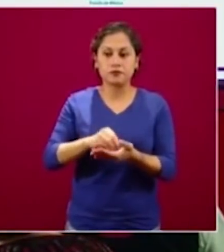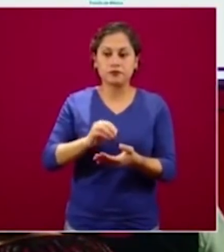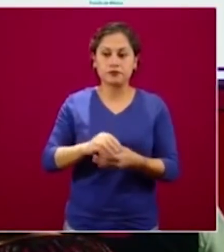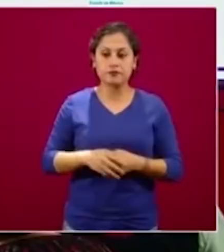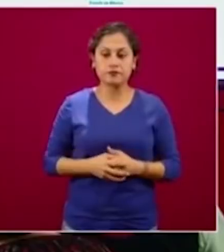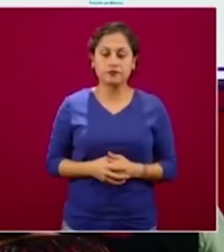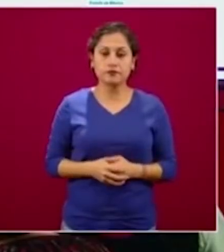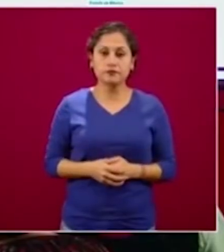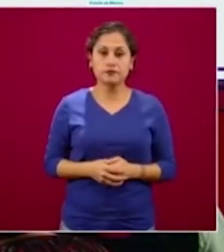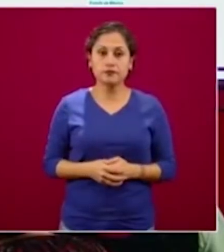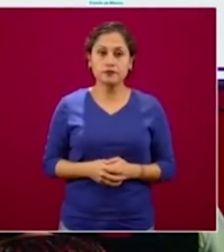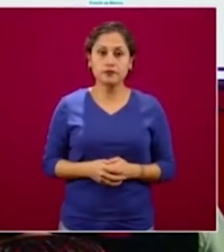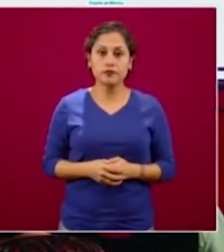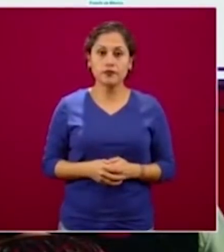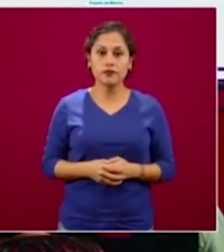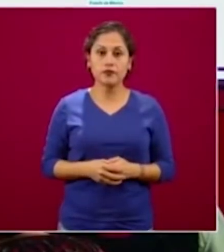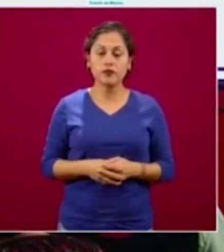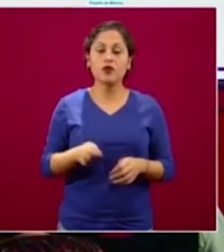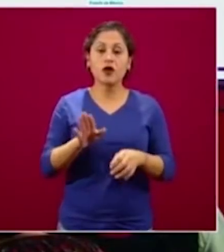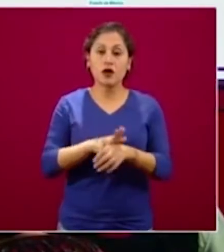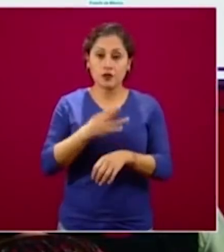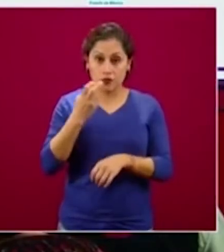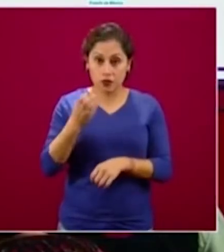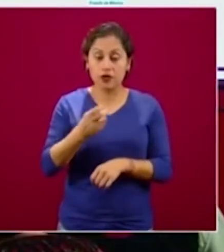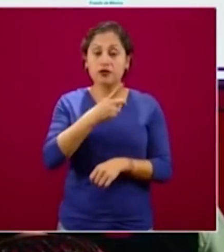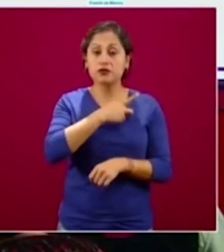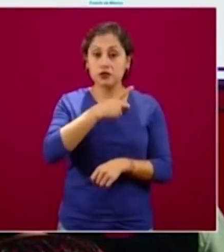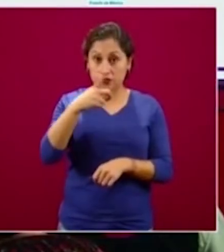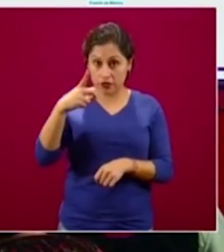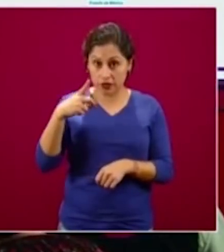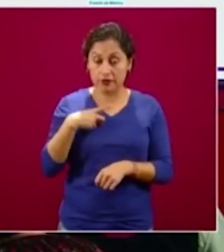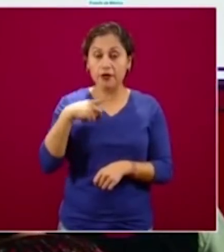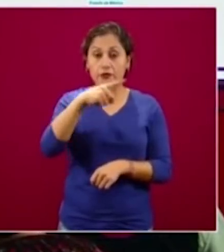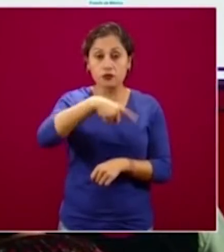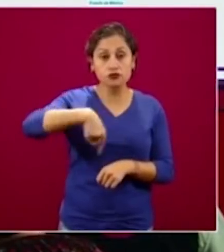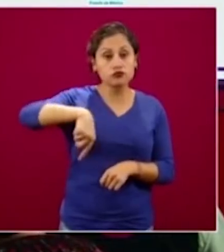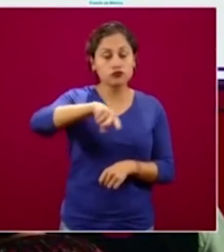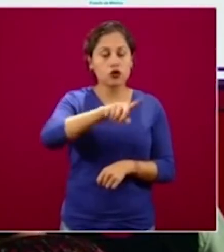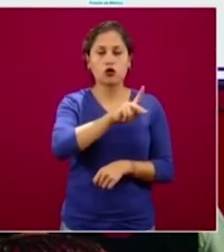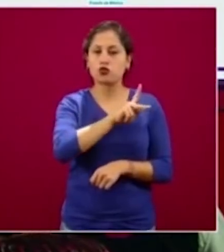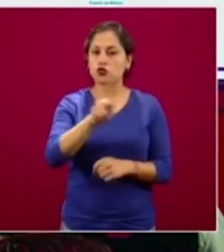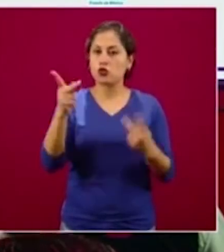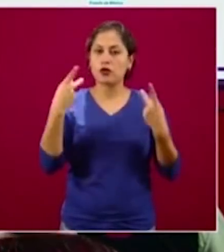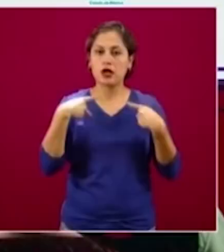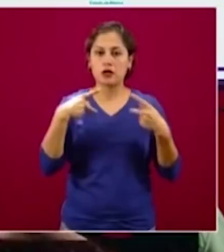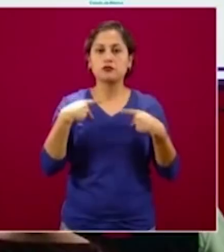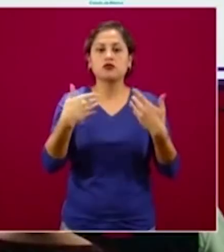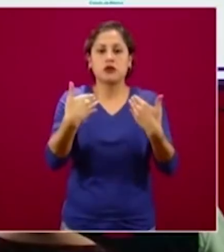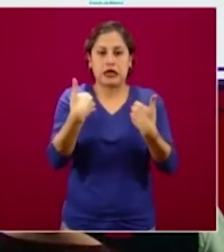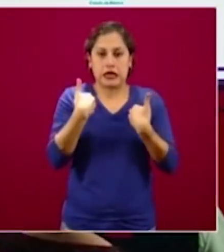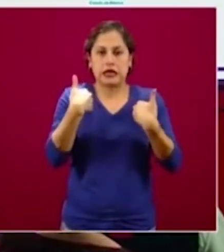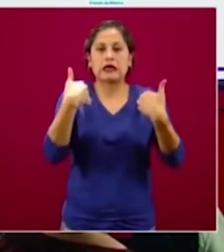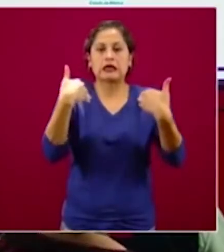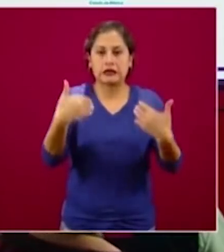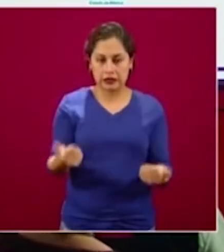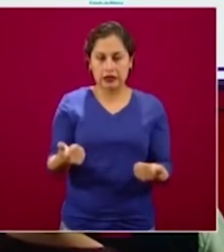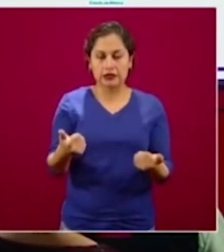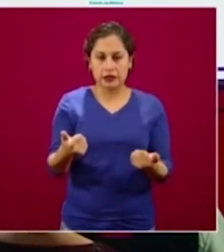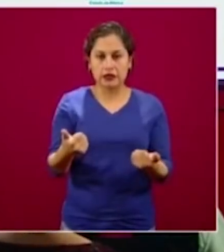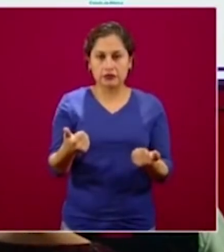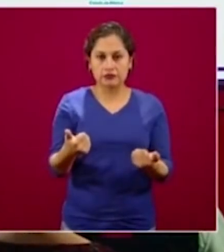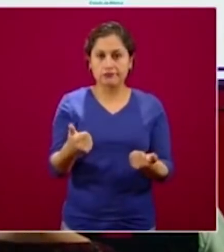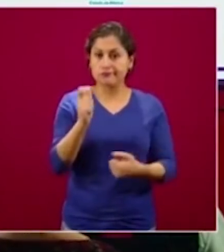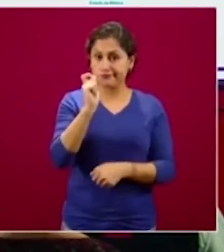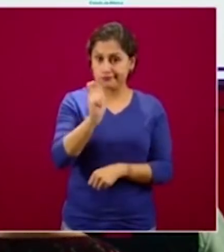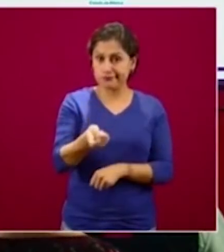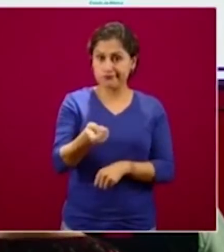Entonces, debemos de generar la conciencia, tanto en nosotros como en las personas de nuestro alrededor. Generar conciencia de